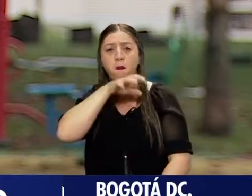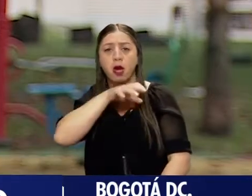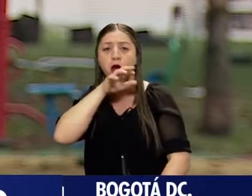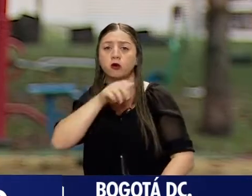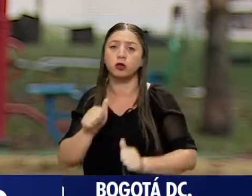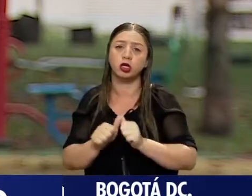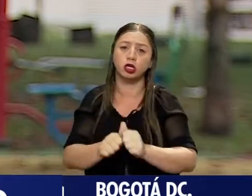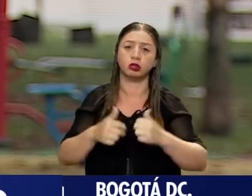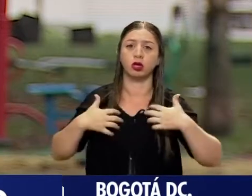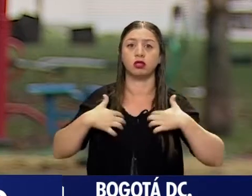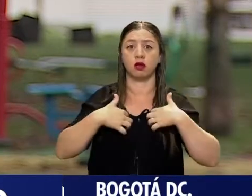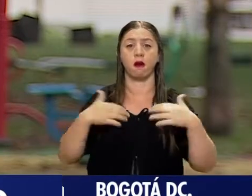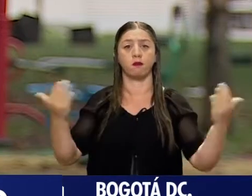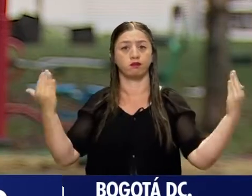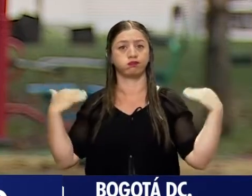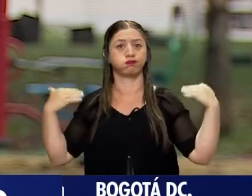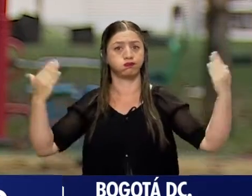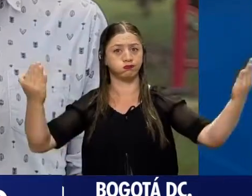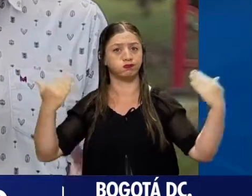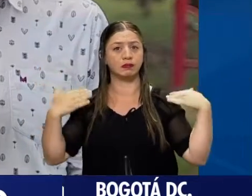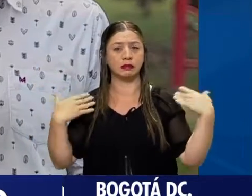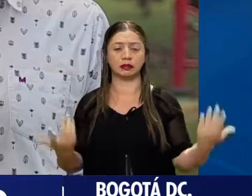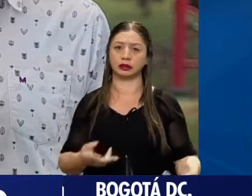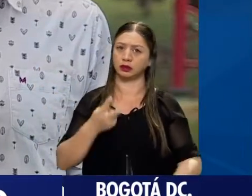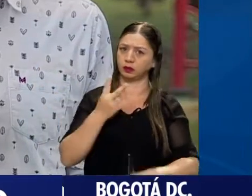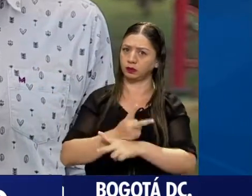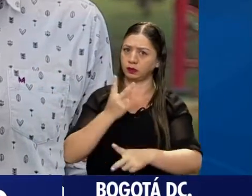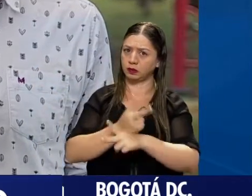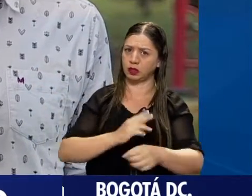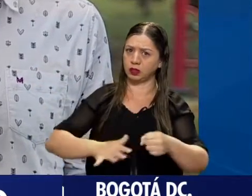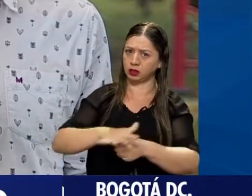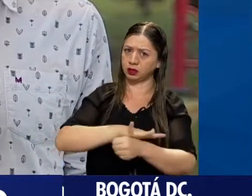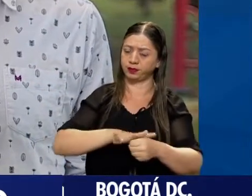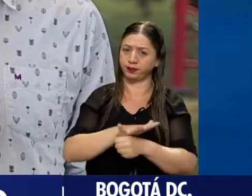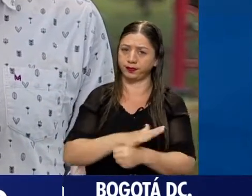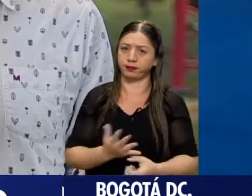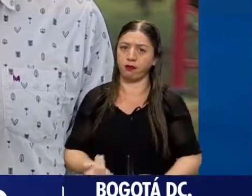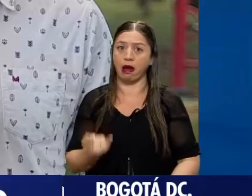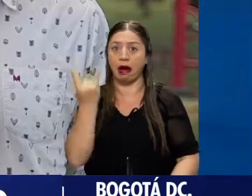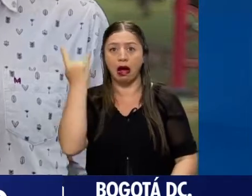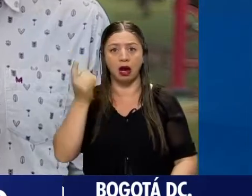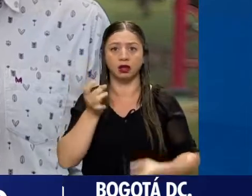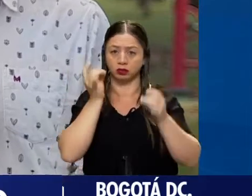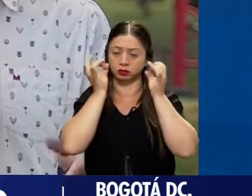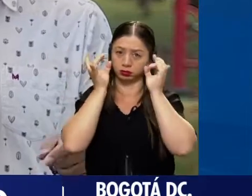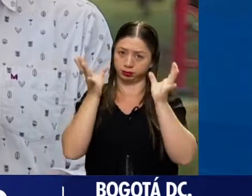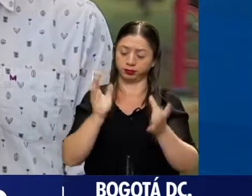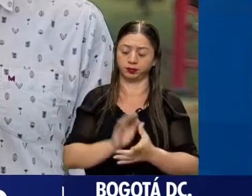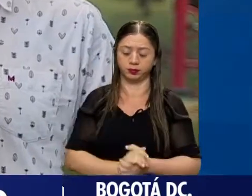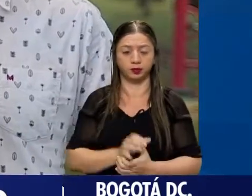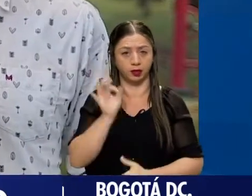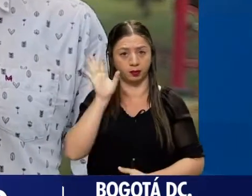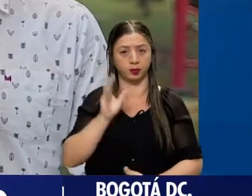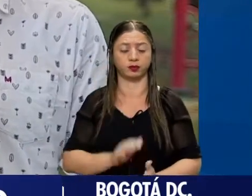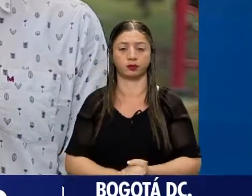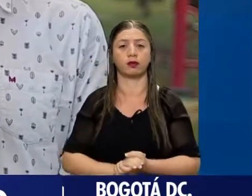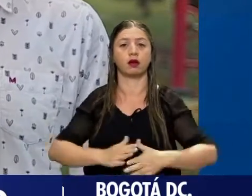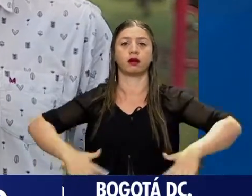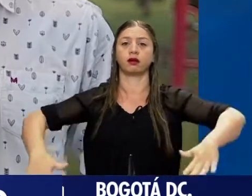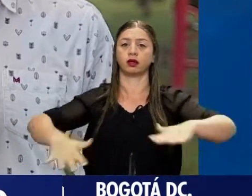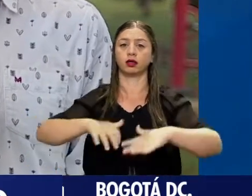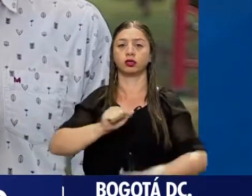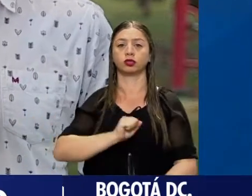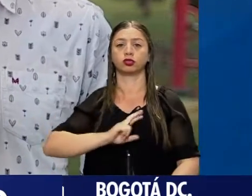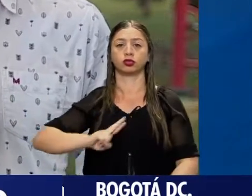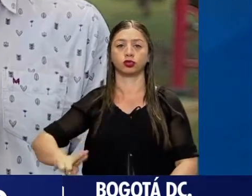incluso personas a hacer ejercicio y pues realmente es una situación que puede desencadenar en algo lamentable y pues esto es lo que pasa aquí en el